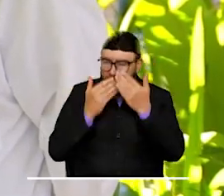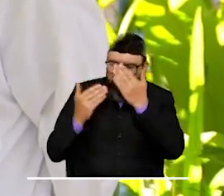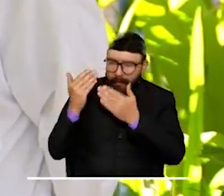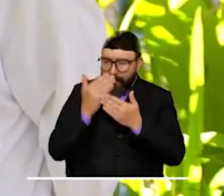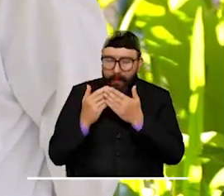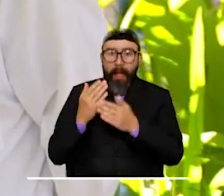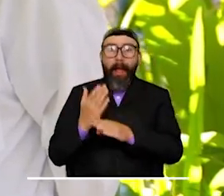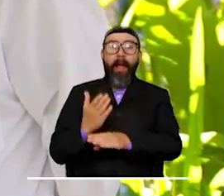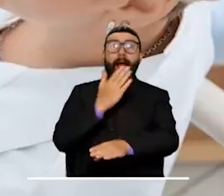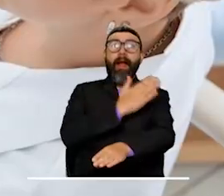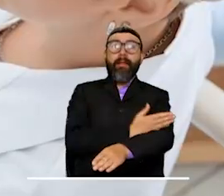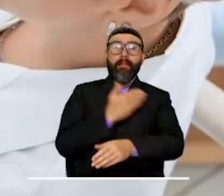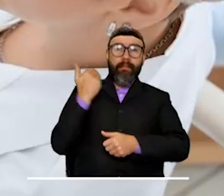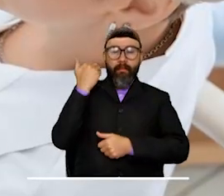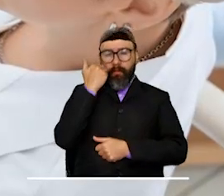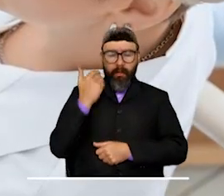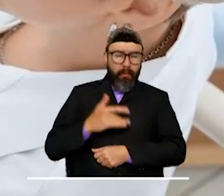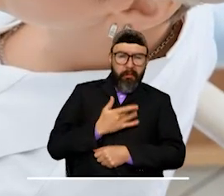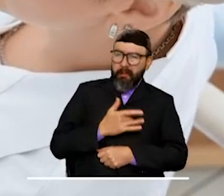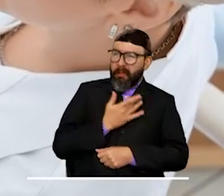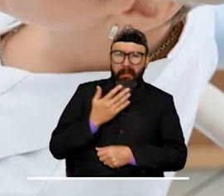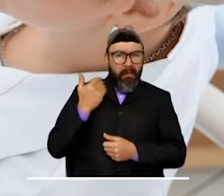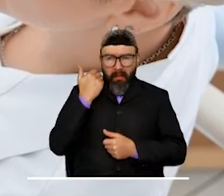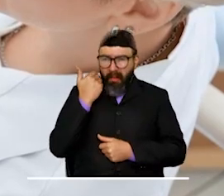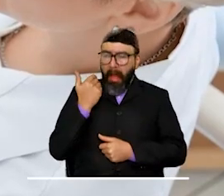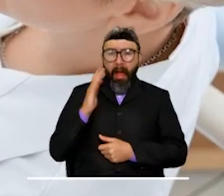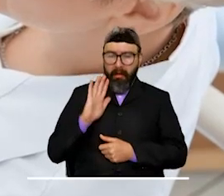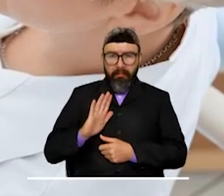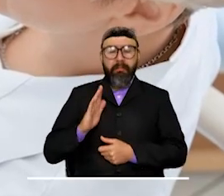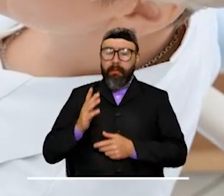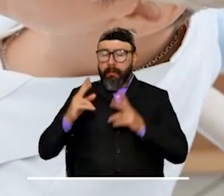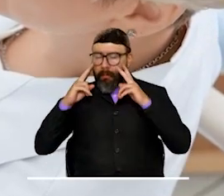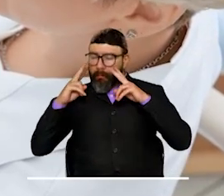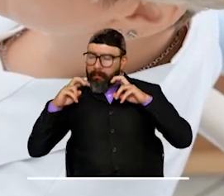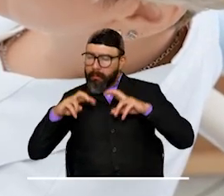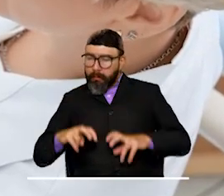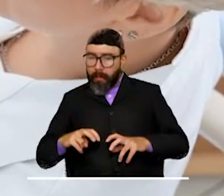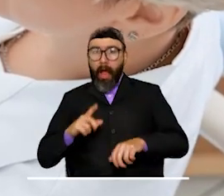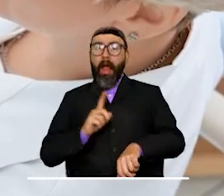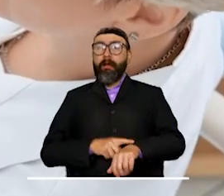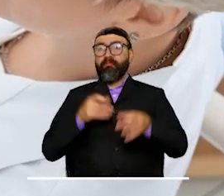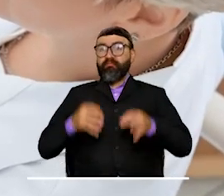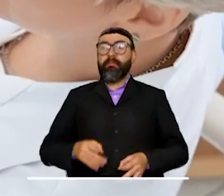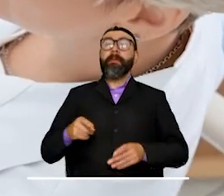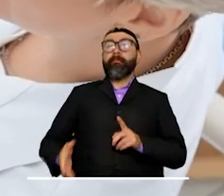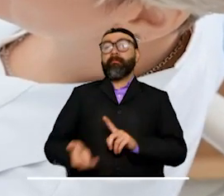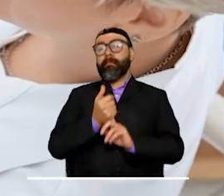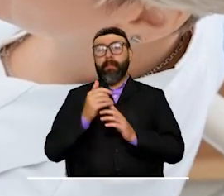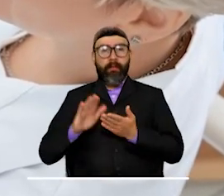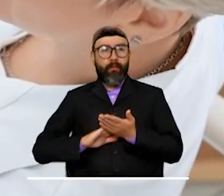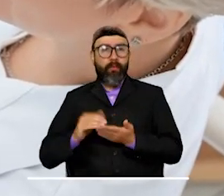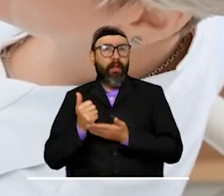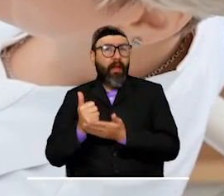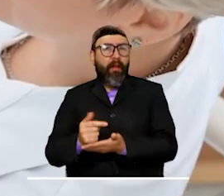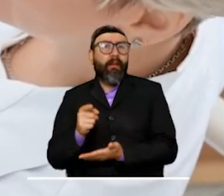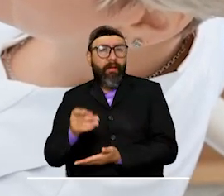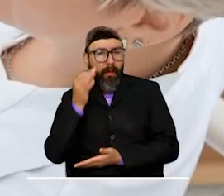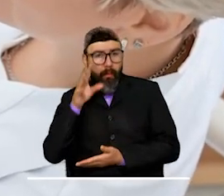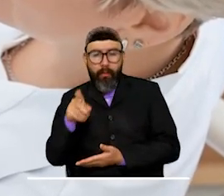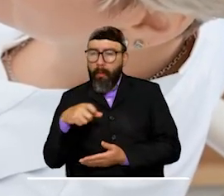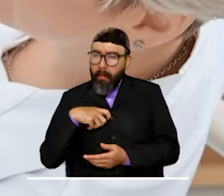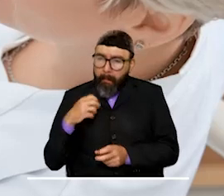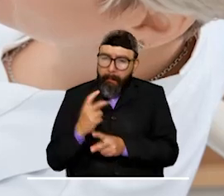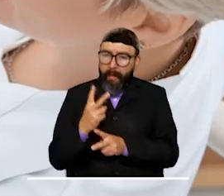que se utilizan como tamizaje o de una forma de diagnosticar a tiempo cuando puedan presentar factores de